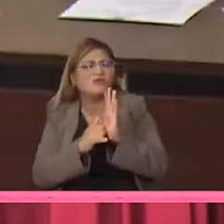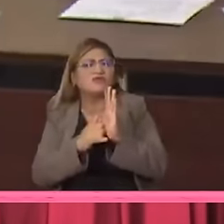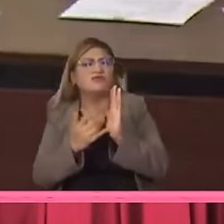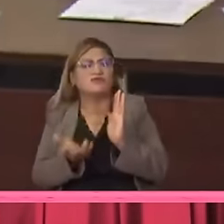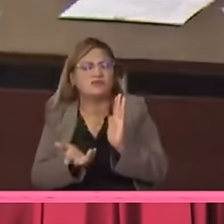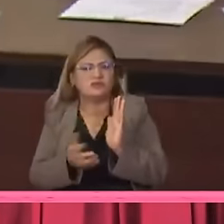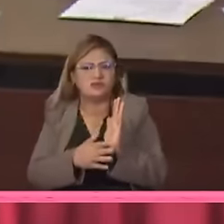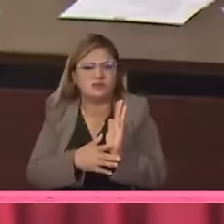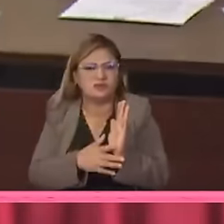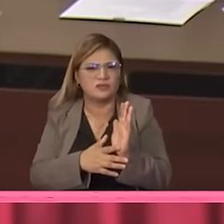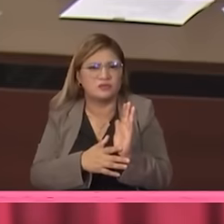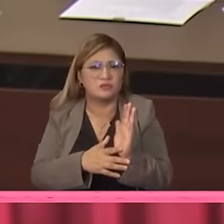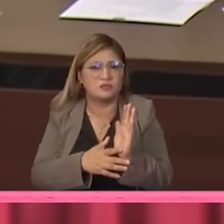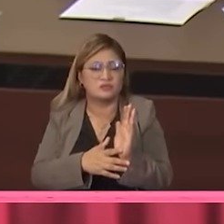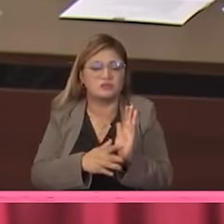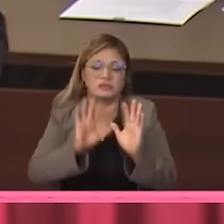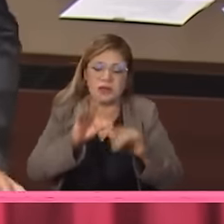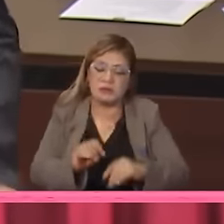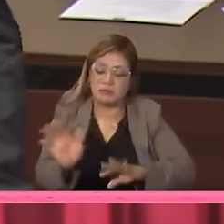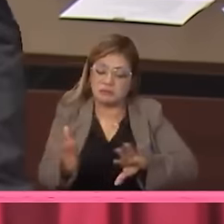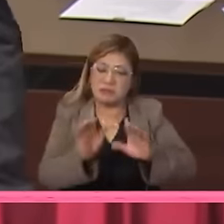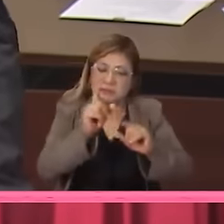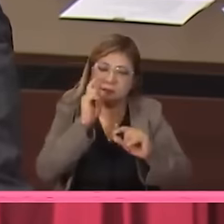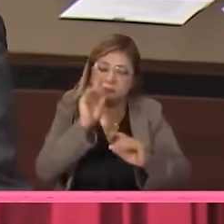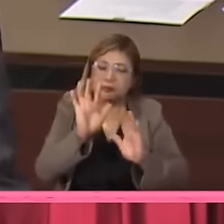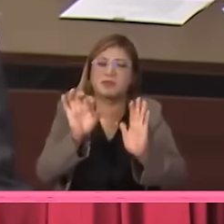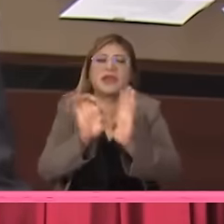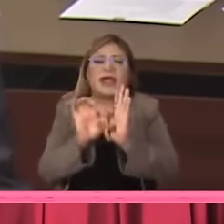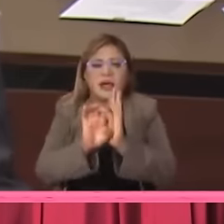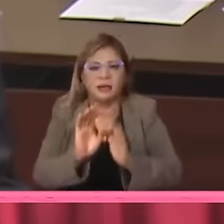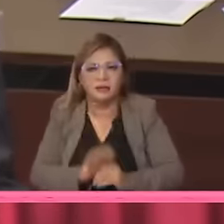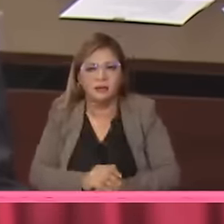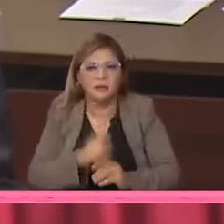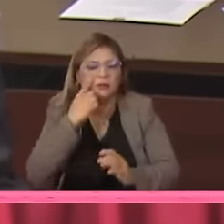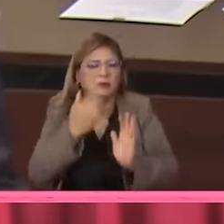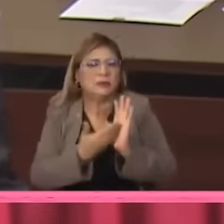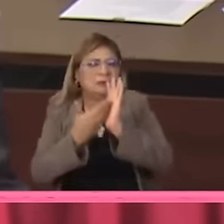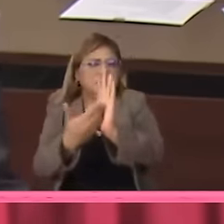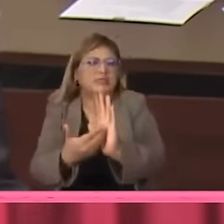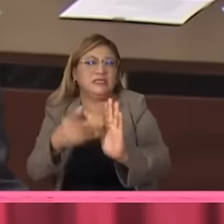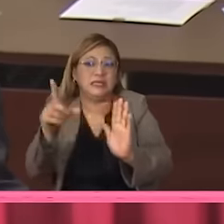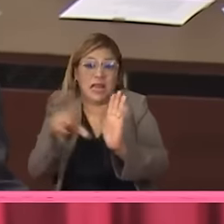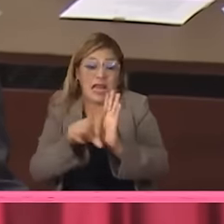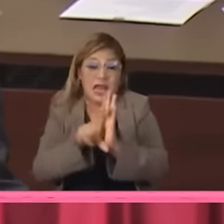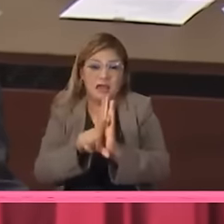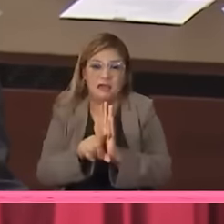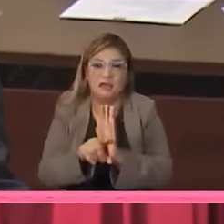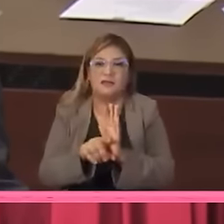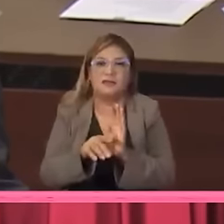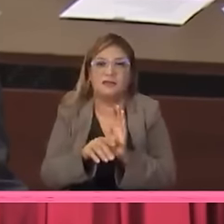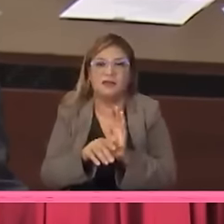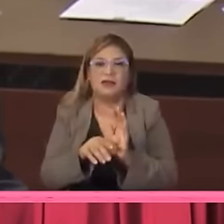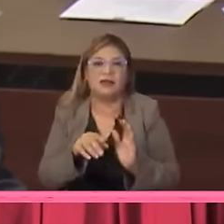Como fue, lo que sí fue trivial, por ejemplo, dije en ese momento, era la presentación de una ley antipiropo aquí en esta asamblea. Eso sí